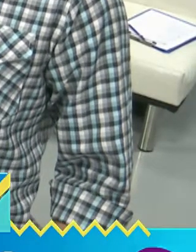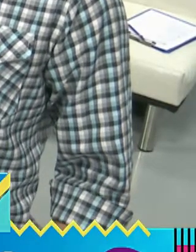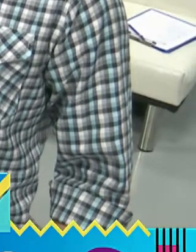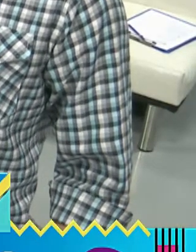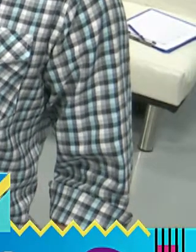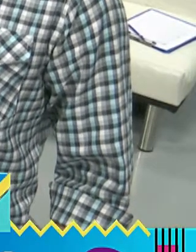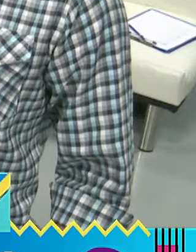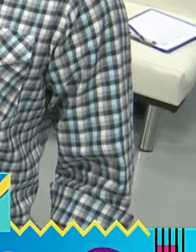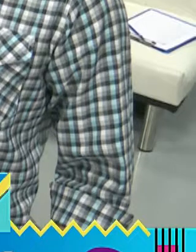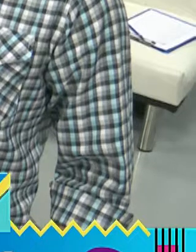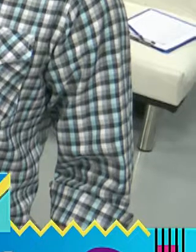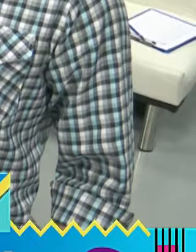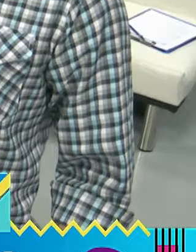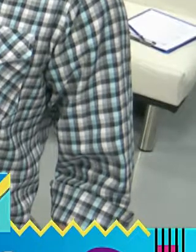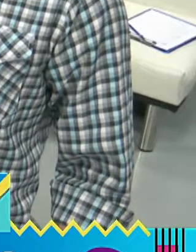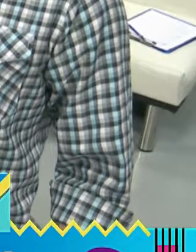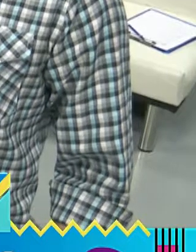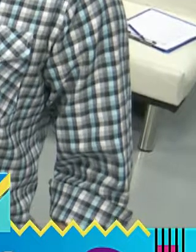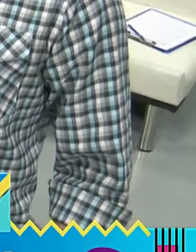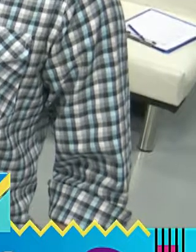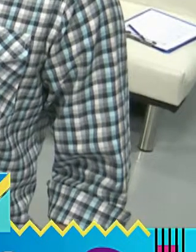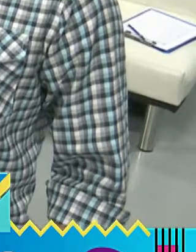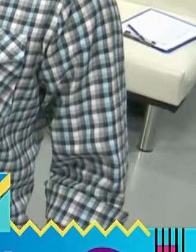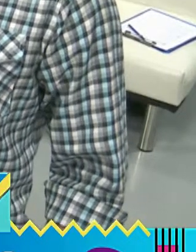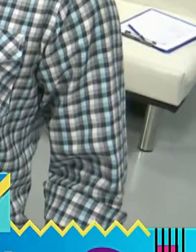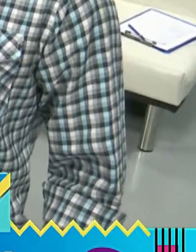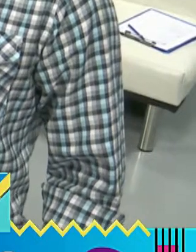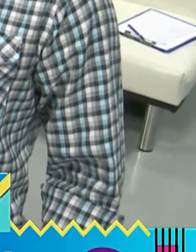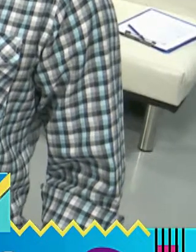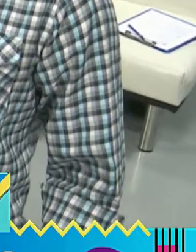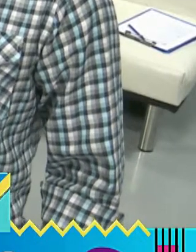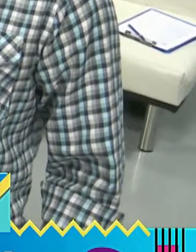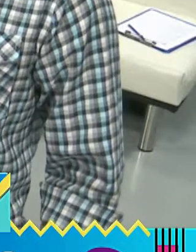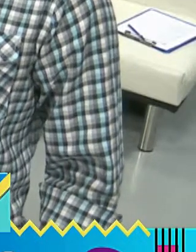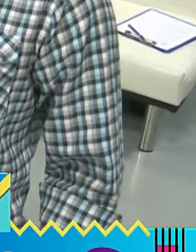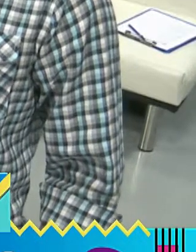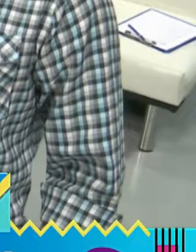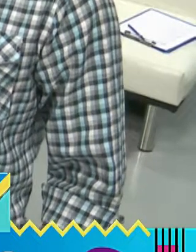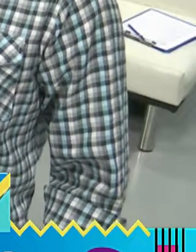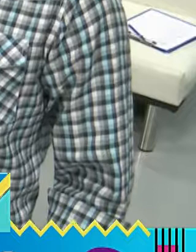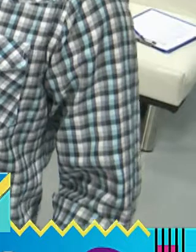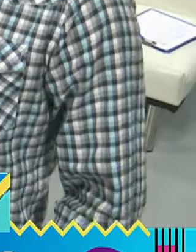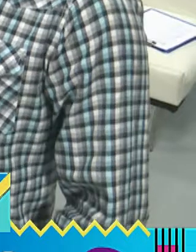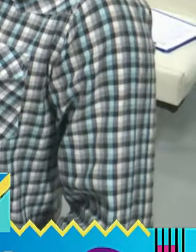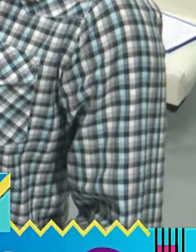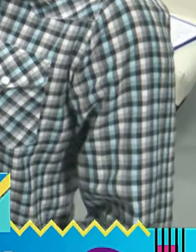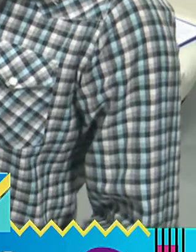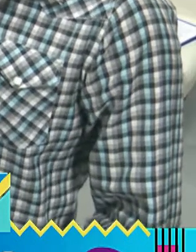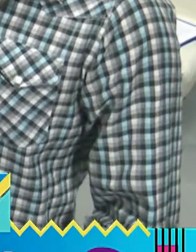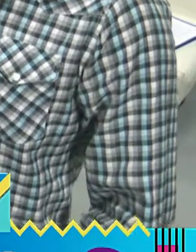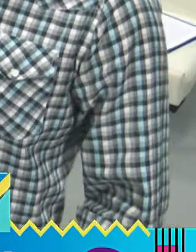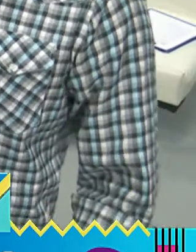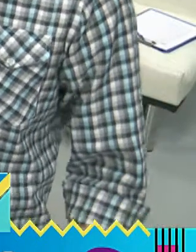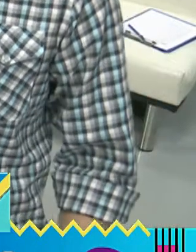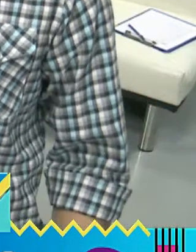nuevo, ¿no? Exactamente, y casos que se han ido dando hace muy poco tiempo y muchos en la historia. Y casos que siempre hemos intentado erradicar. Esa